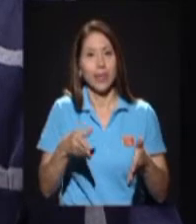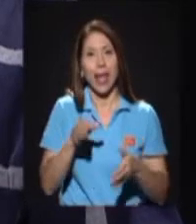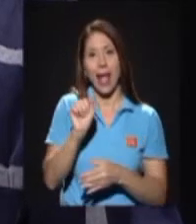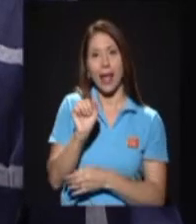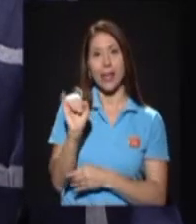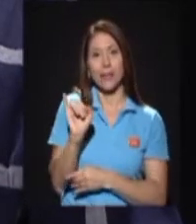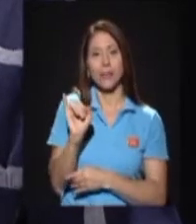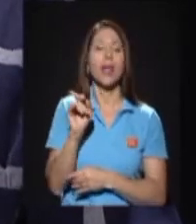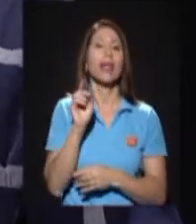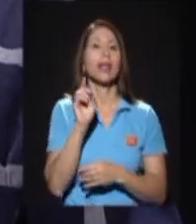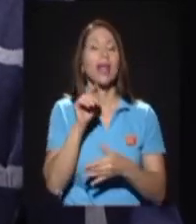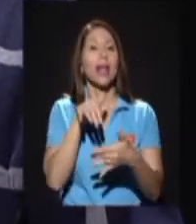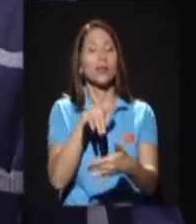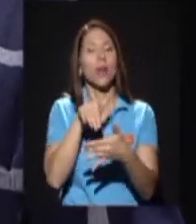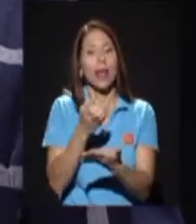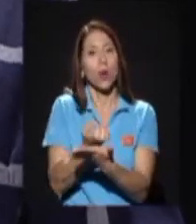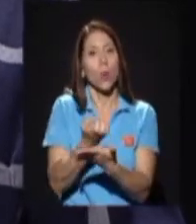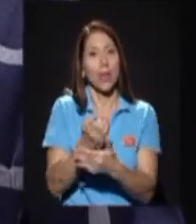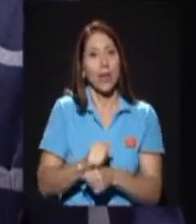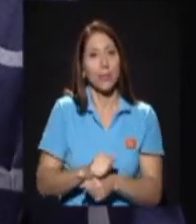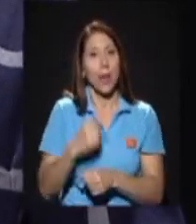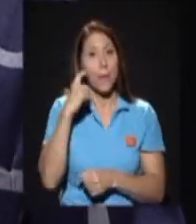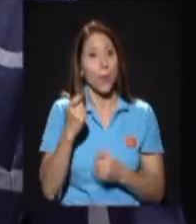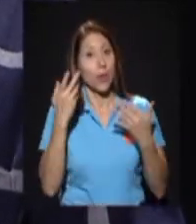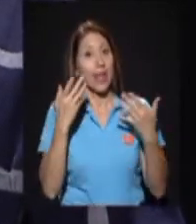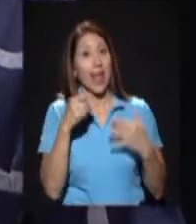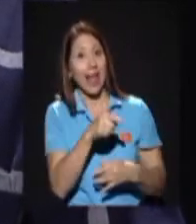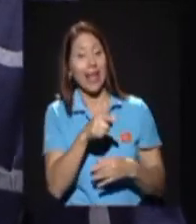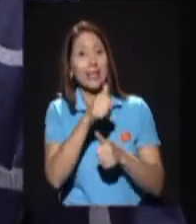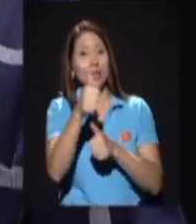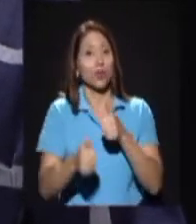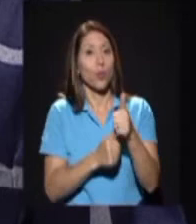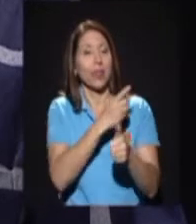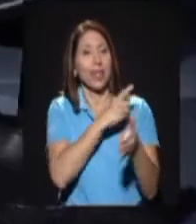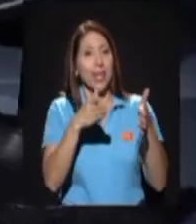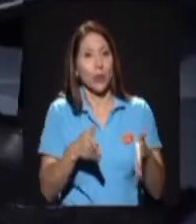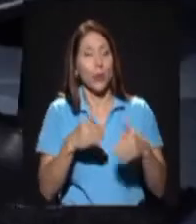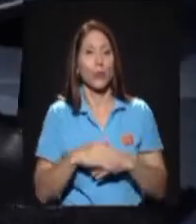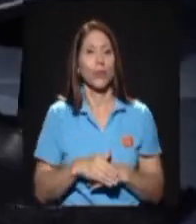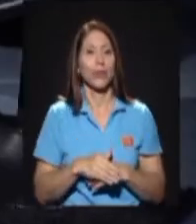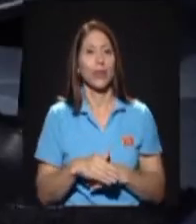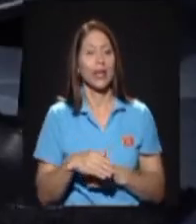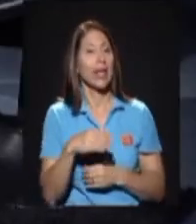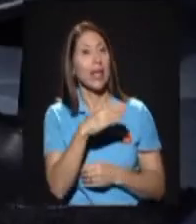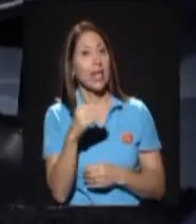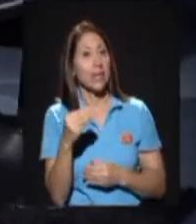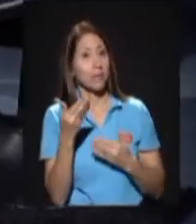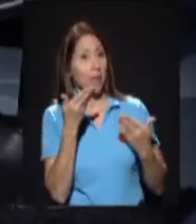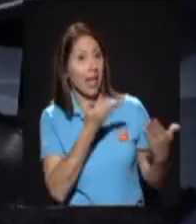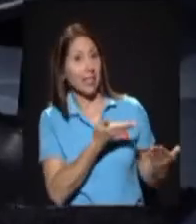interino de la Escuela de Economía, porque es el subdirector, y